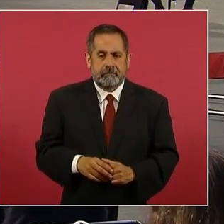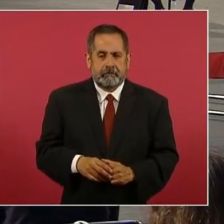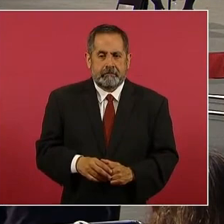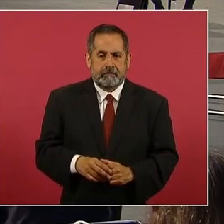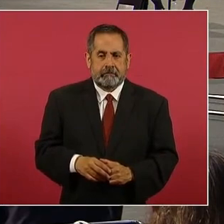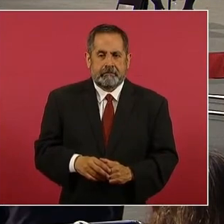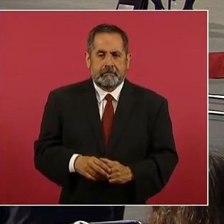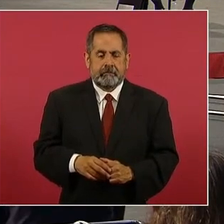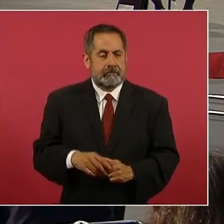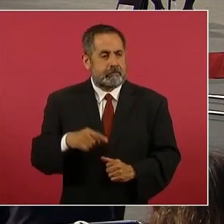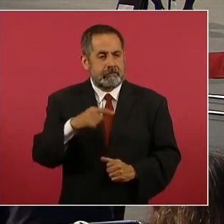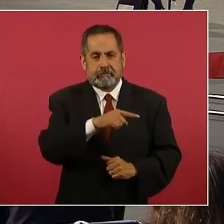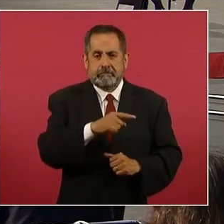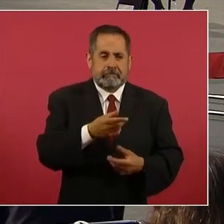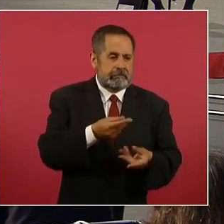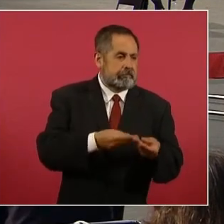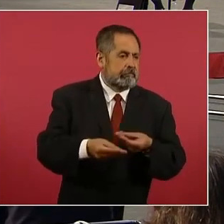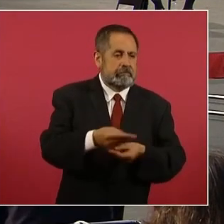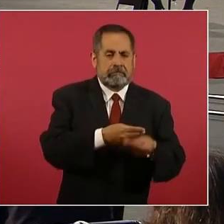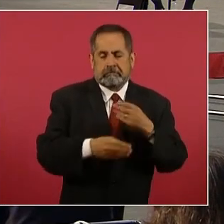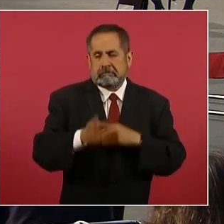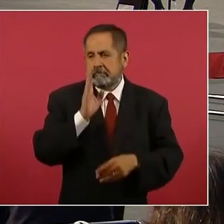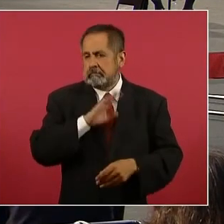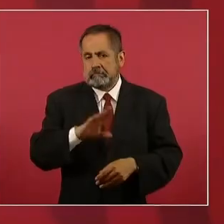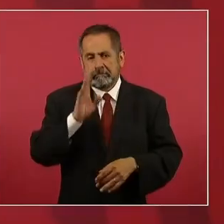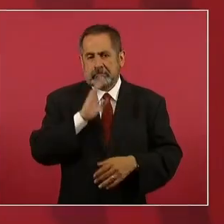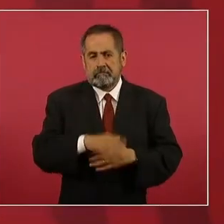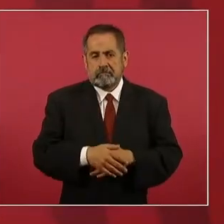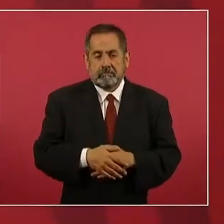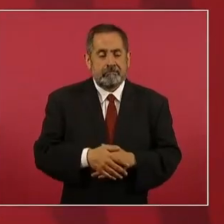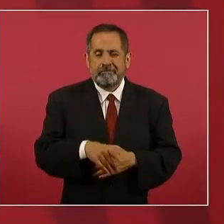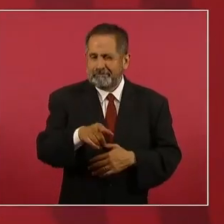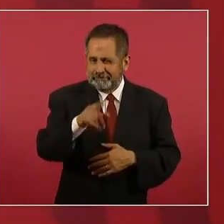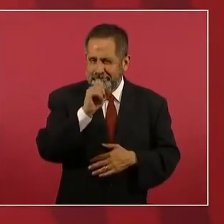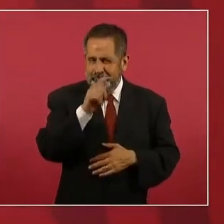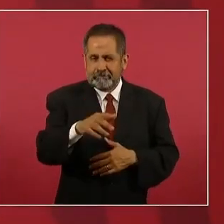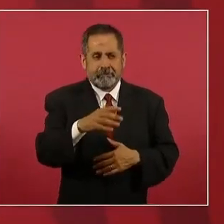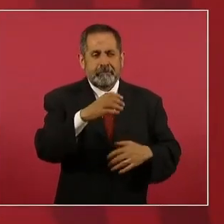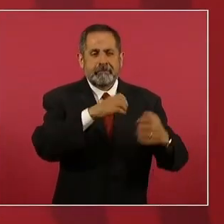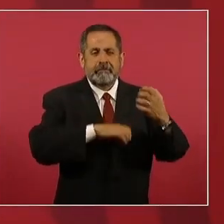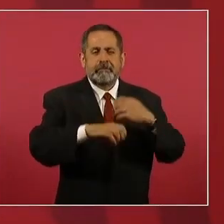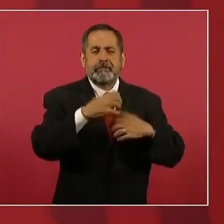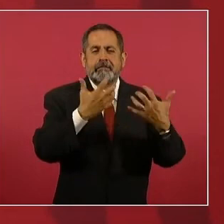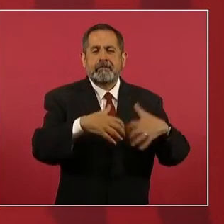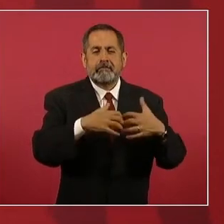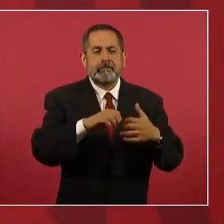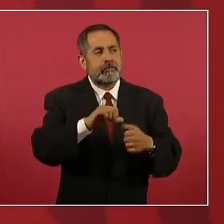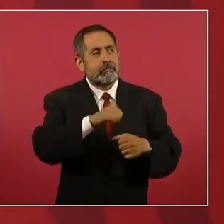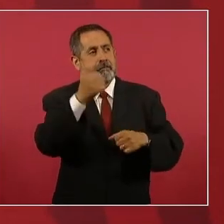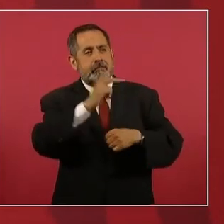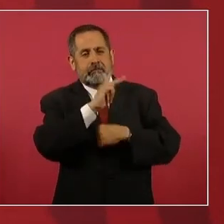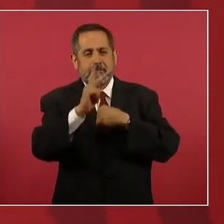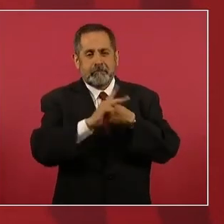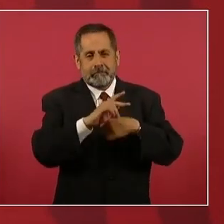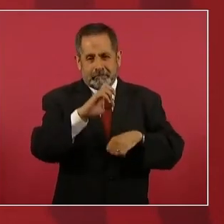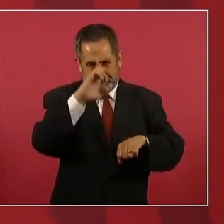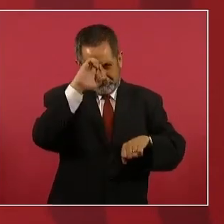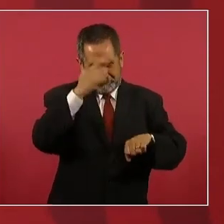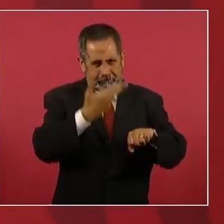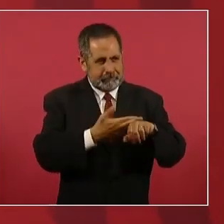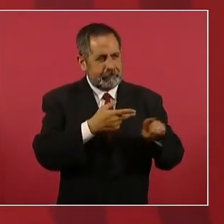hacían y deshacían. Las empresas extranjeras,